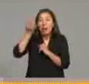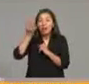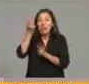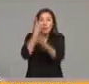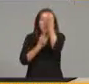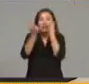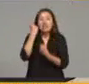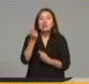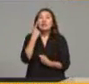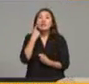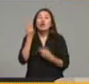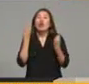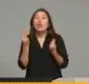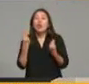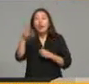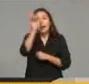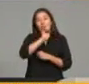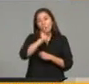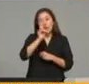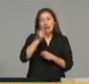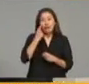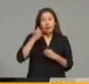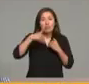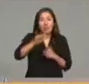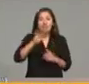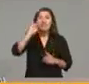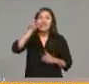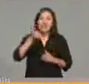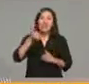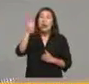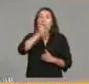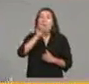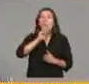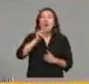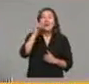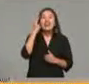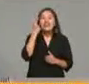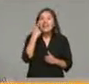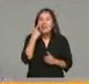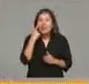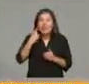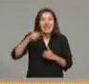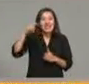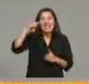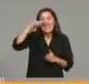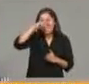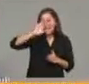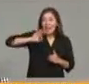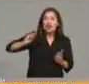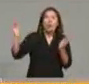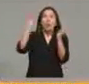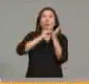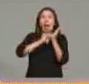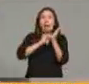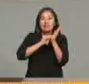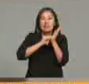100 años las mujeres son más cuidadosas viven más que los hombres absoluta la mujer vive siete años más que el hombre siete años